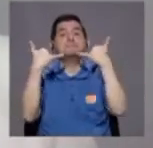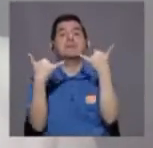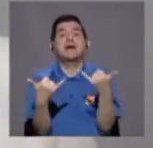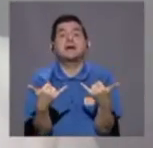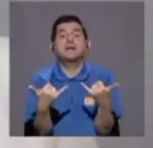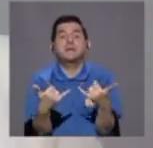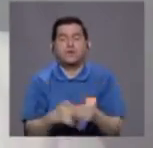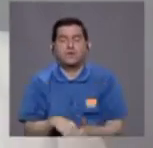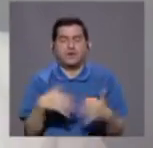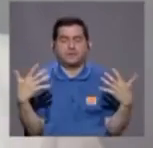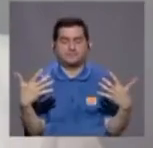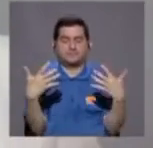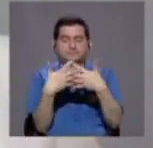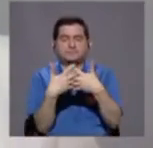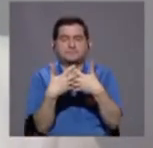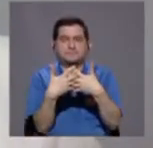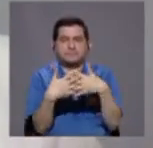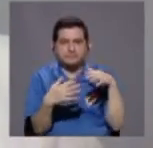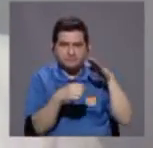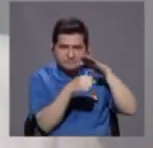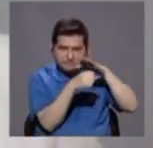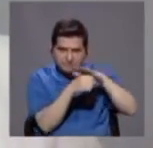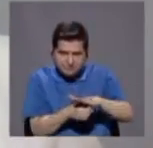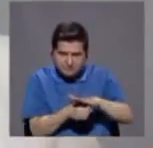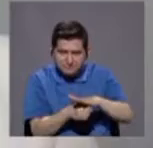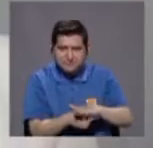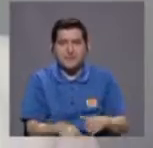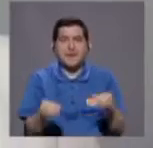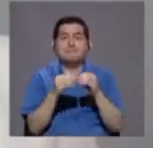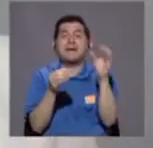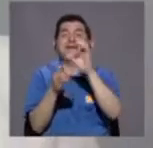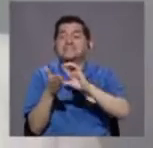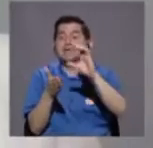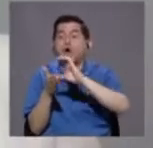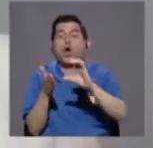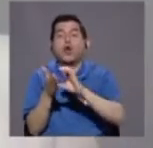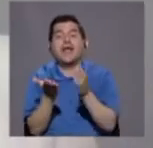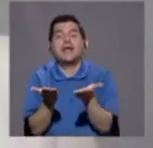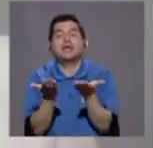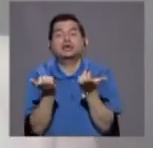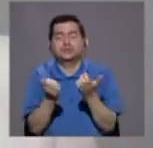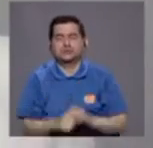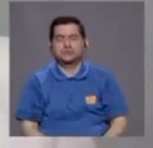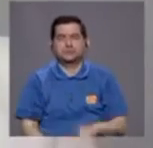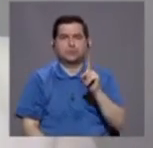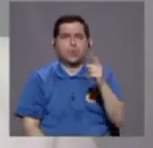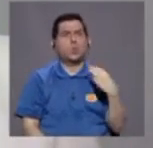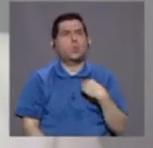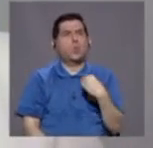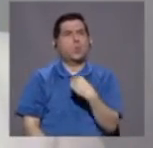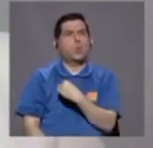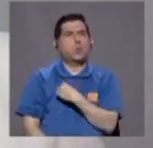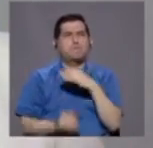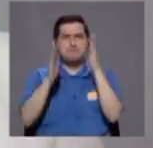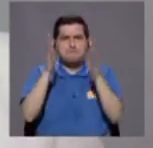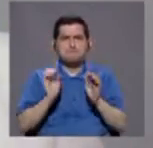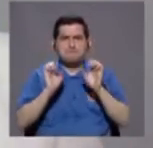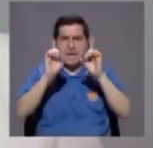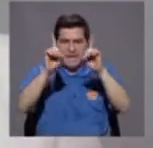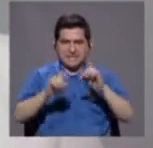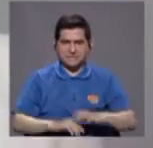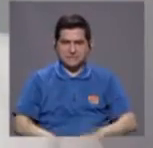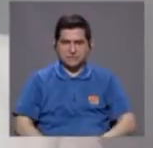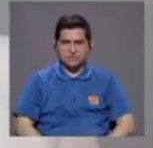bien se combina con una presión por más colegios. Hay un ministro de Educación